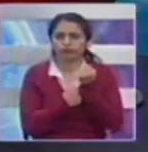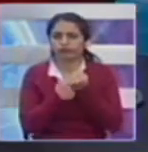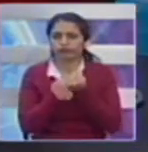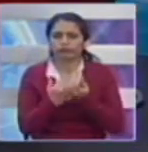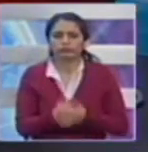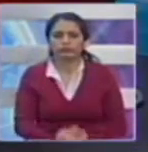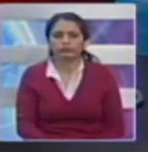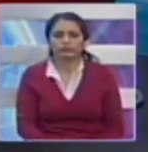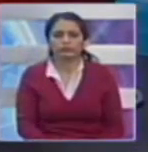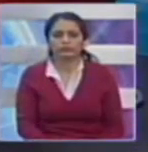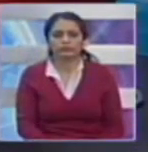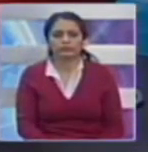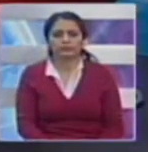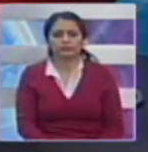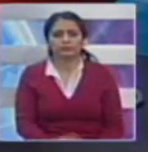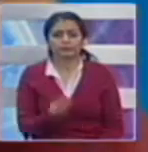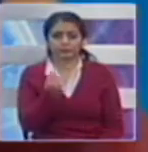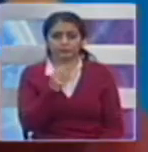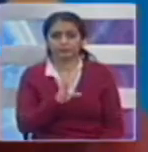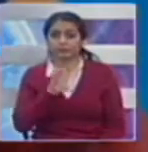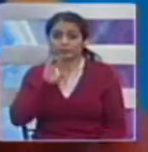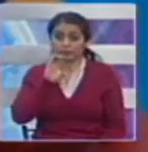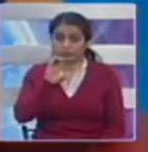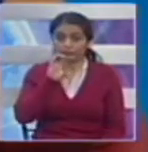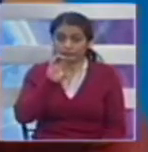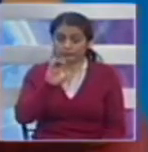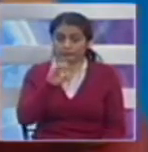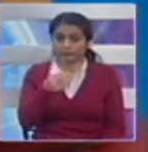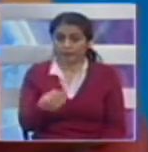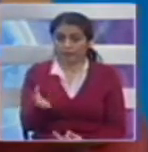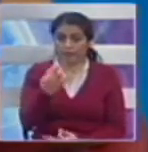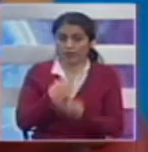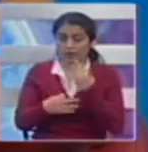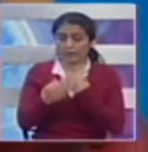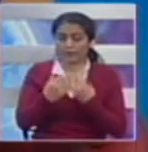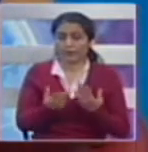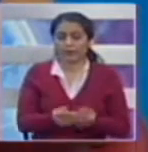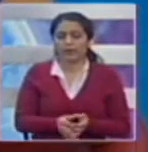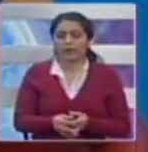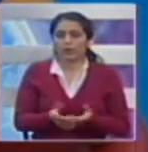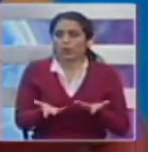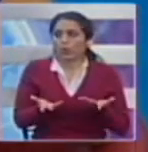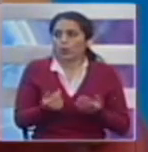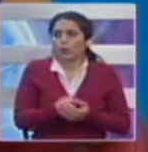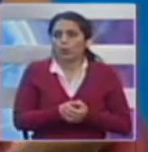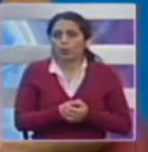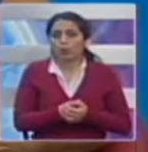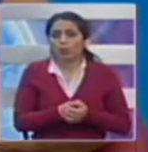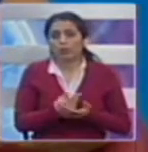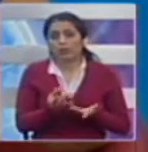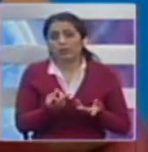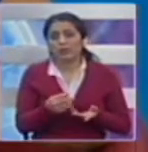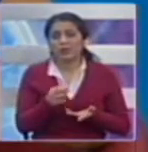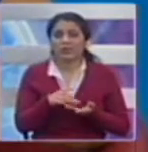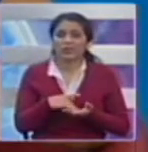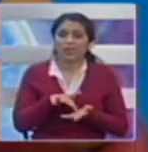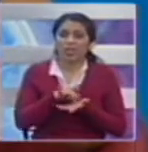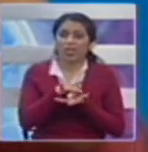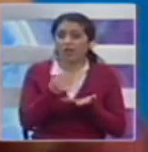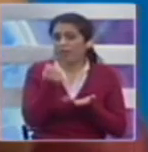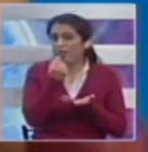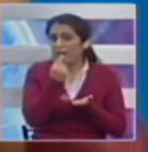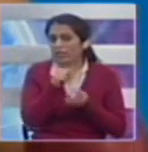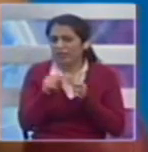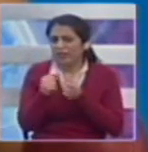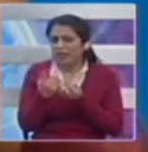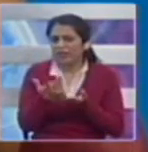esta inversión que usted menciona, ingeniera, pues también han podido solucionar el tema de la escasez de los medicamentos, todas